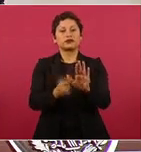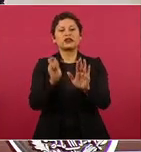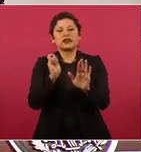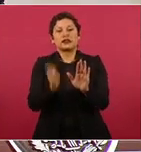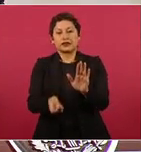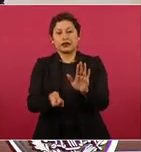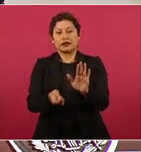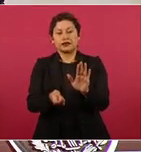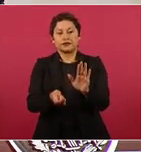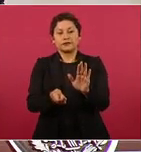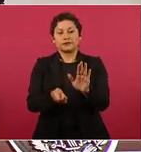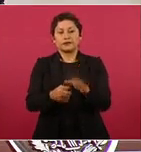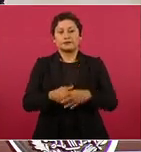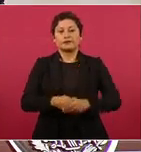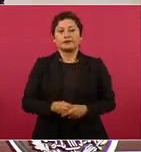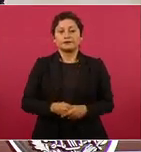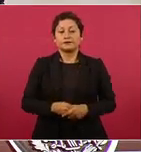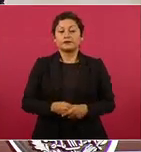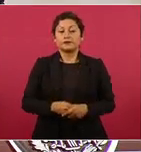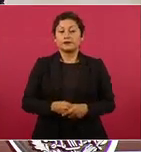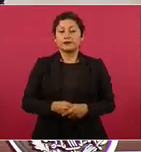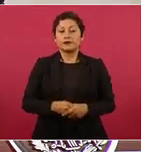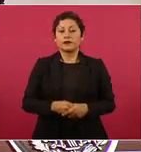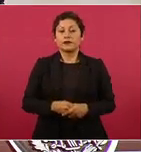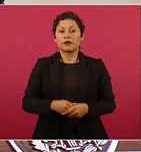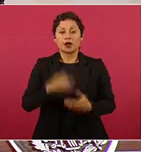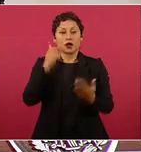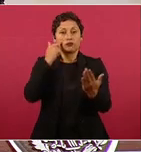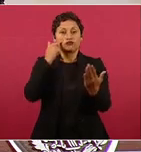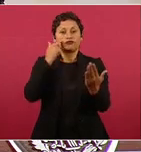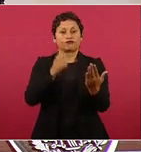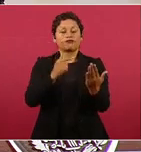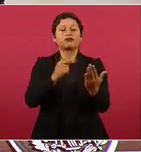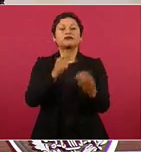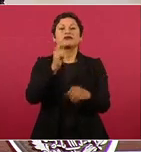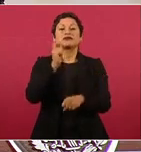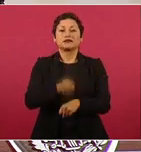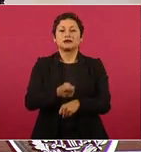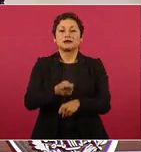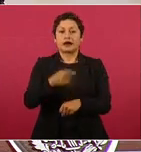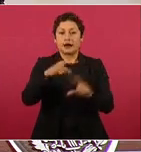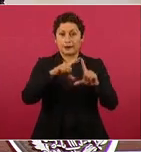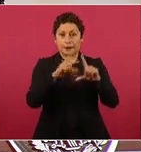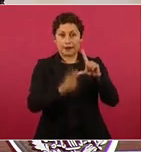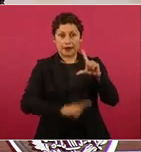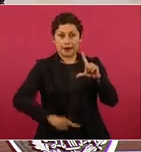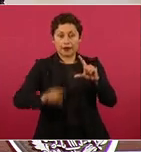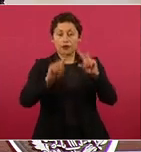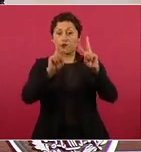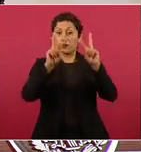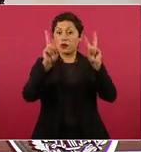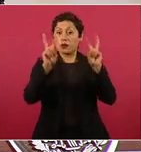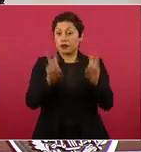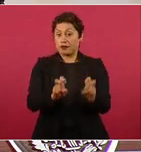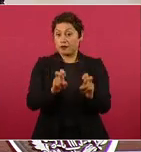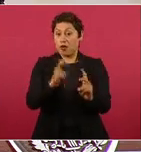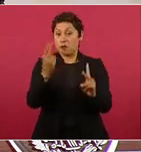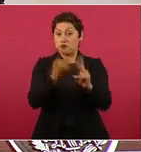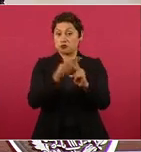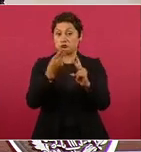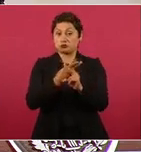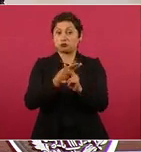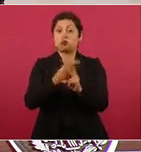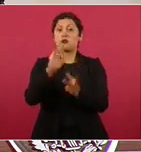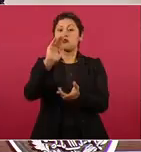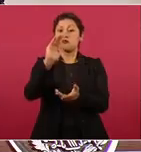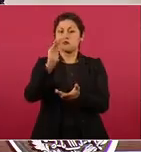preliminares que revelan una disminución de homicidios en México. Lo que consideramos es